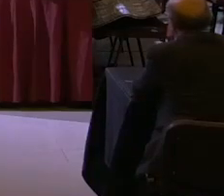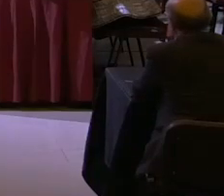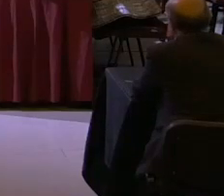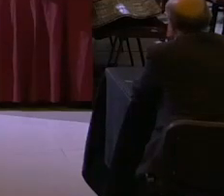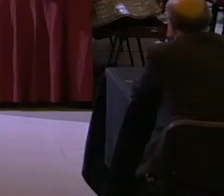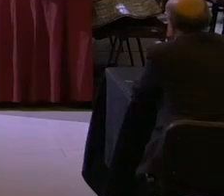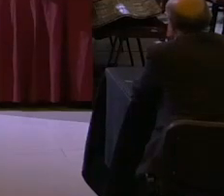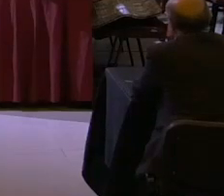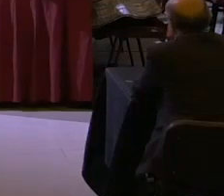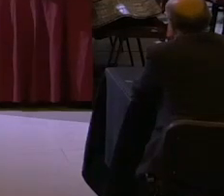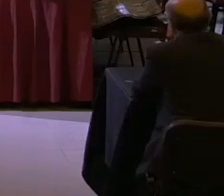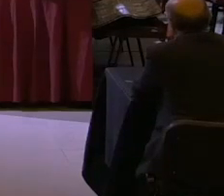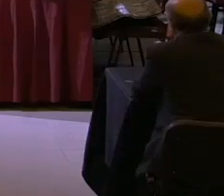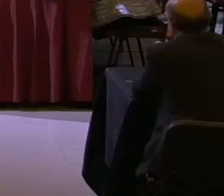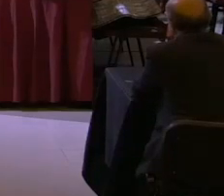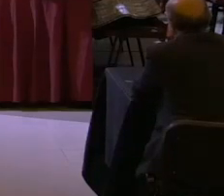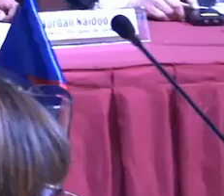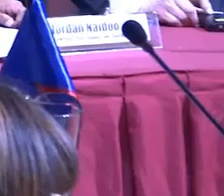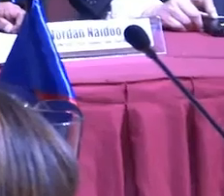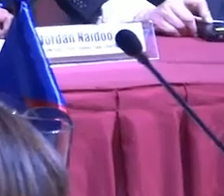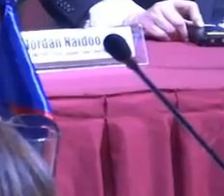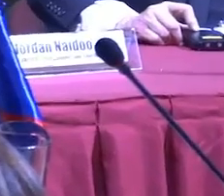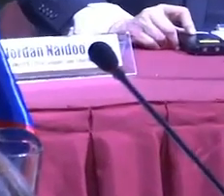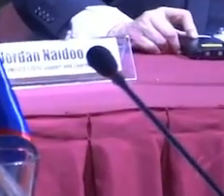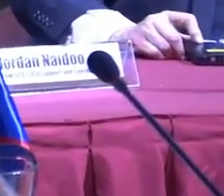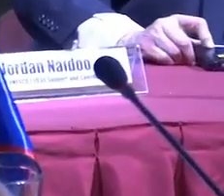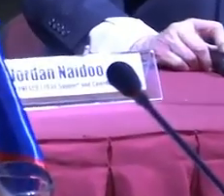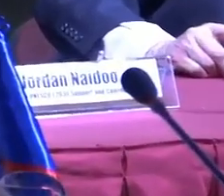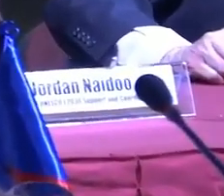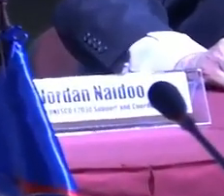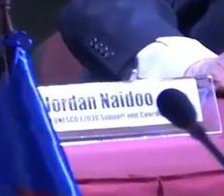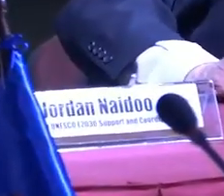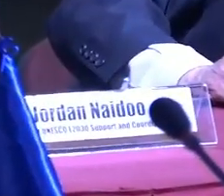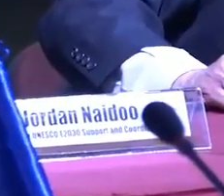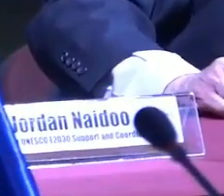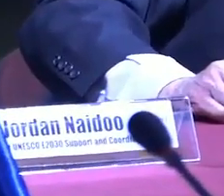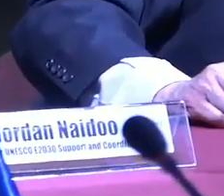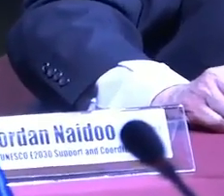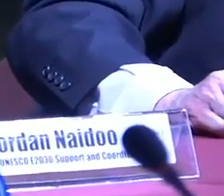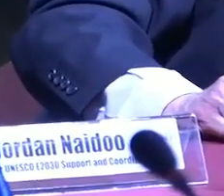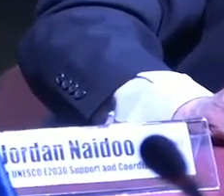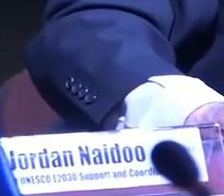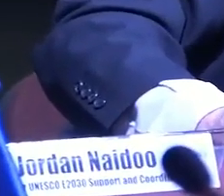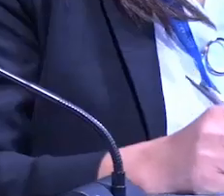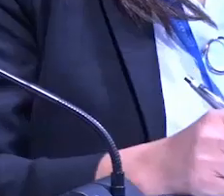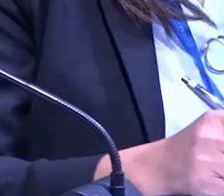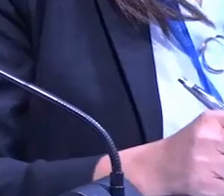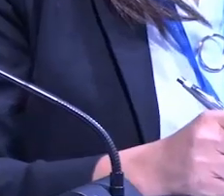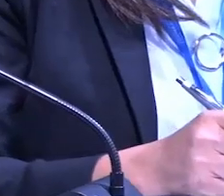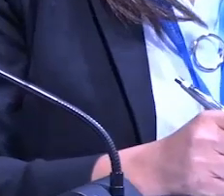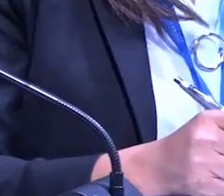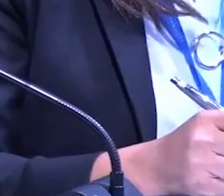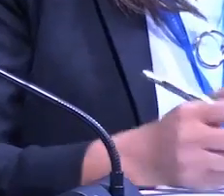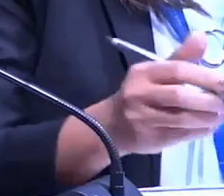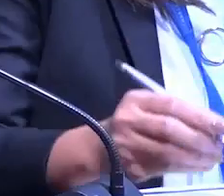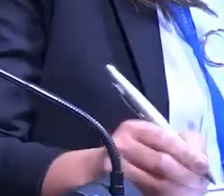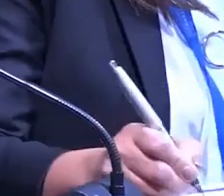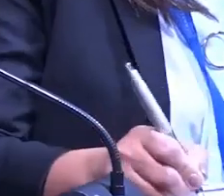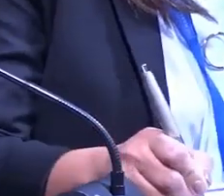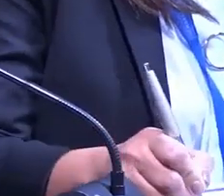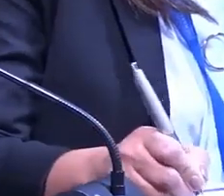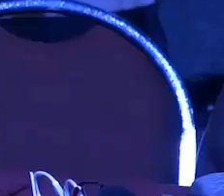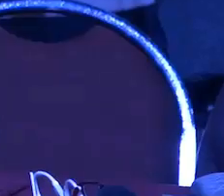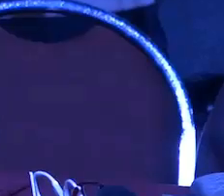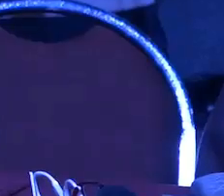sistemas educativos. La reunión de ministros fue un espacio para intercambiar ideas, revisar experiencias, desafíos y lecciones aprendidas